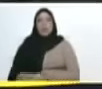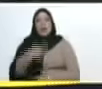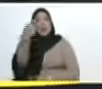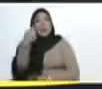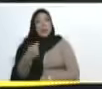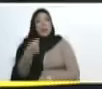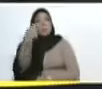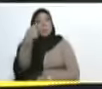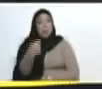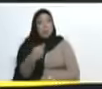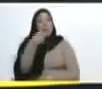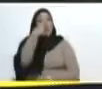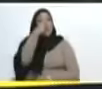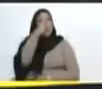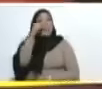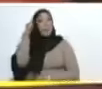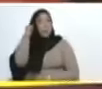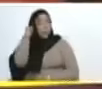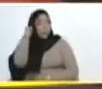Diputados y diputadas